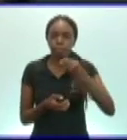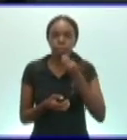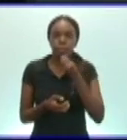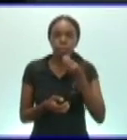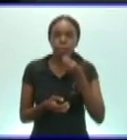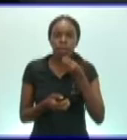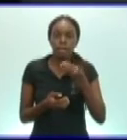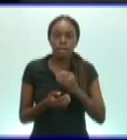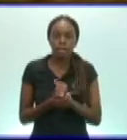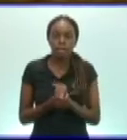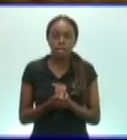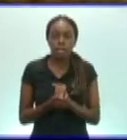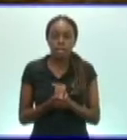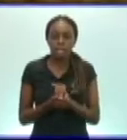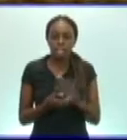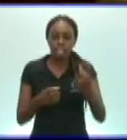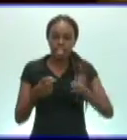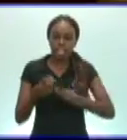hombre contra España.